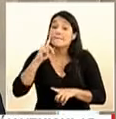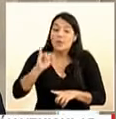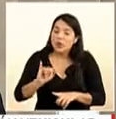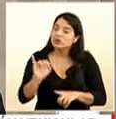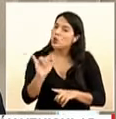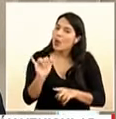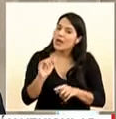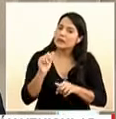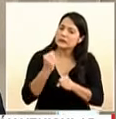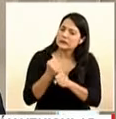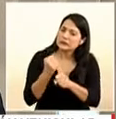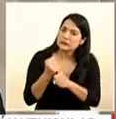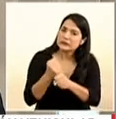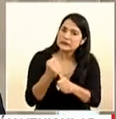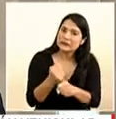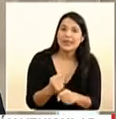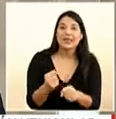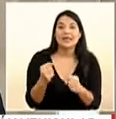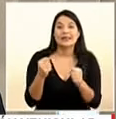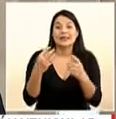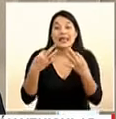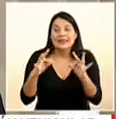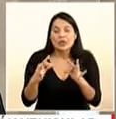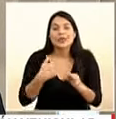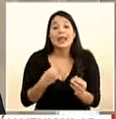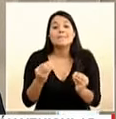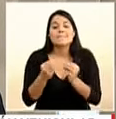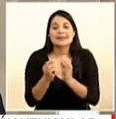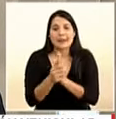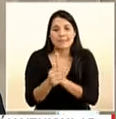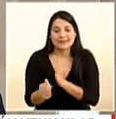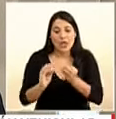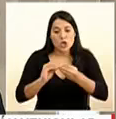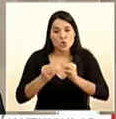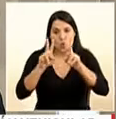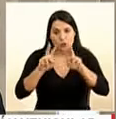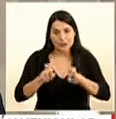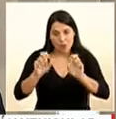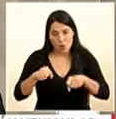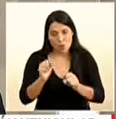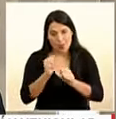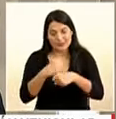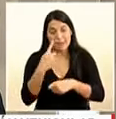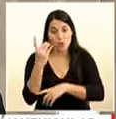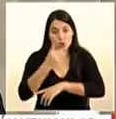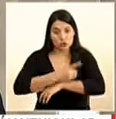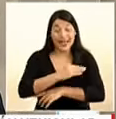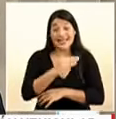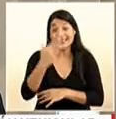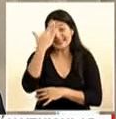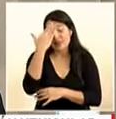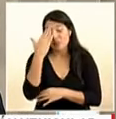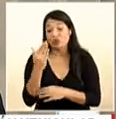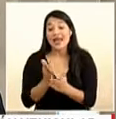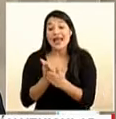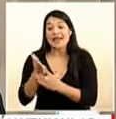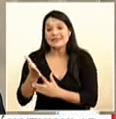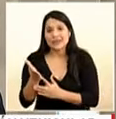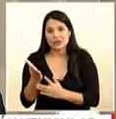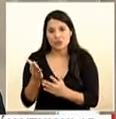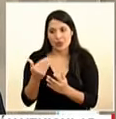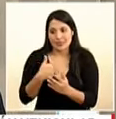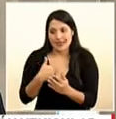tratando de que sea fuera del gran área metropolitana porque sabemos que el acceso a las pruebas de la forma más rápida oportuna eso nos va a